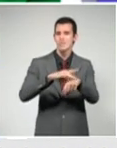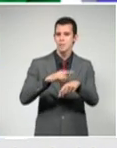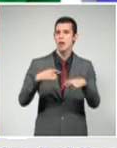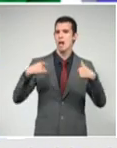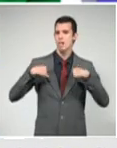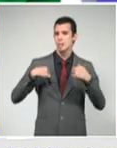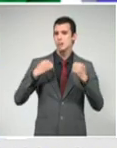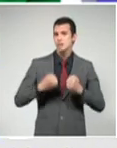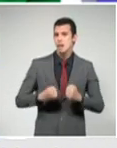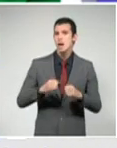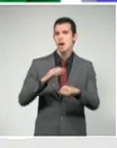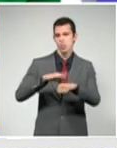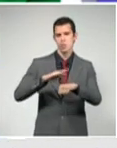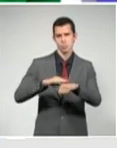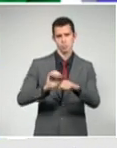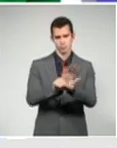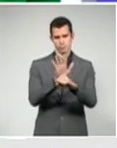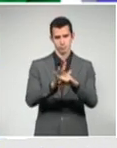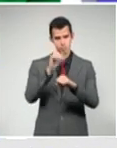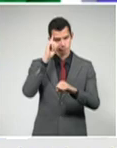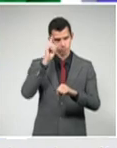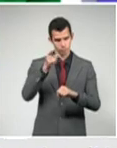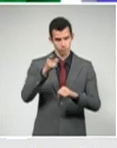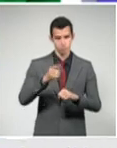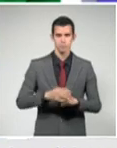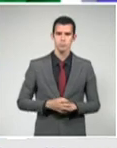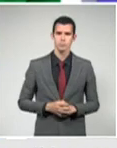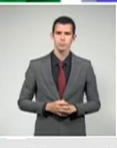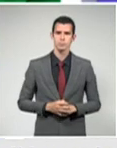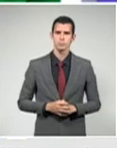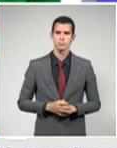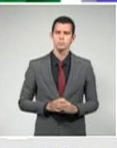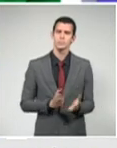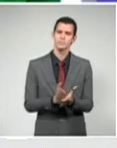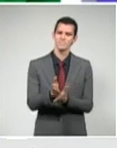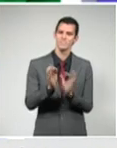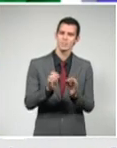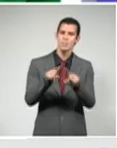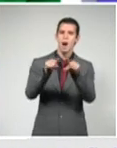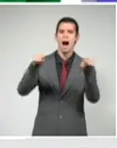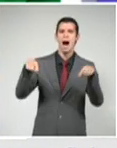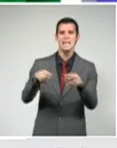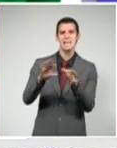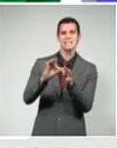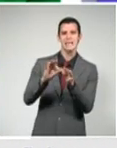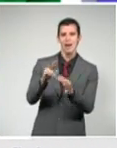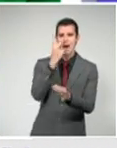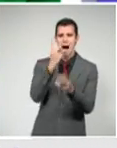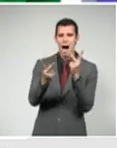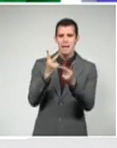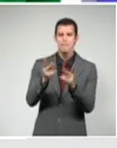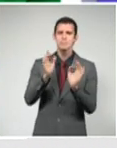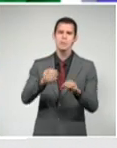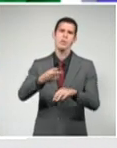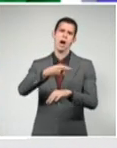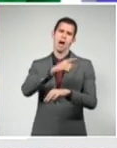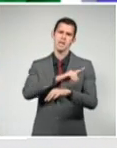informado. En terapia intensiva, la misma cifra que el día de ayer, 68 pacientes